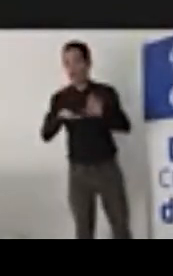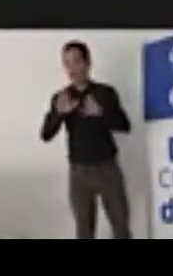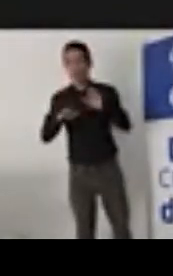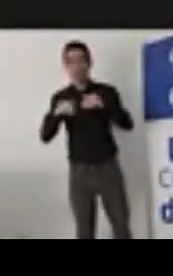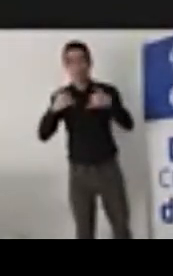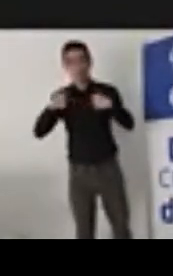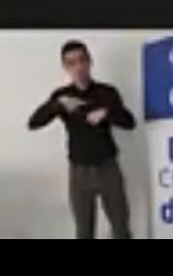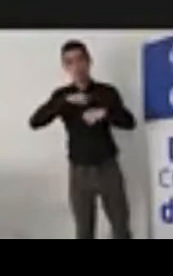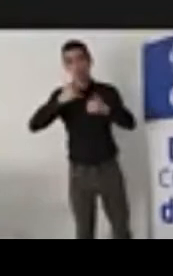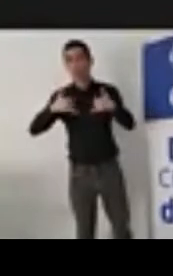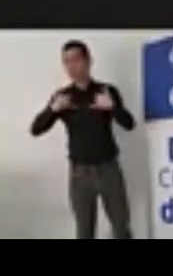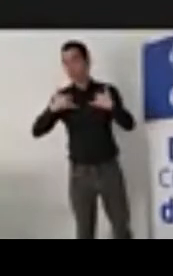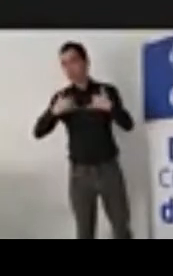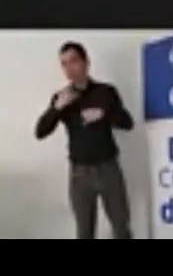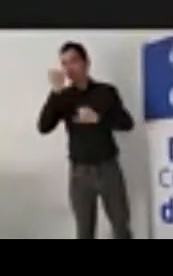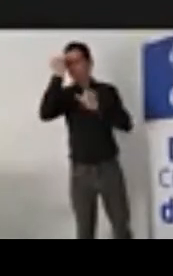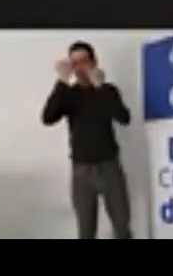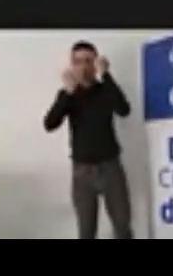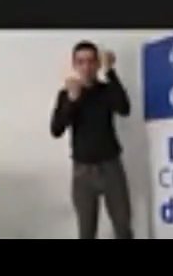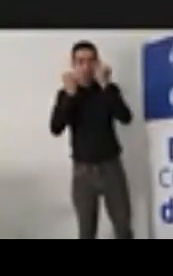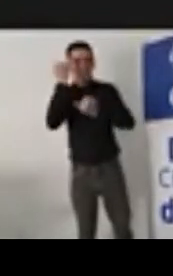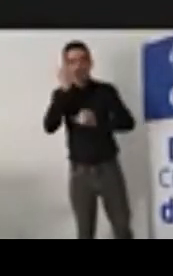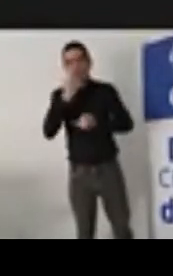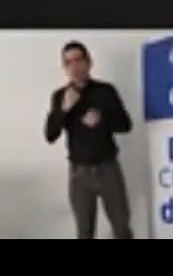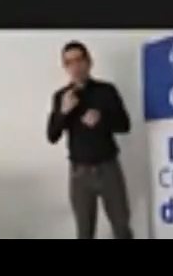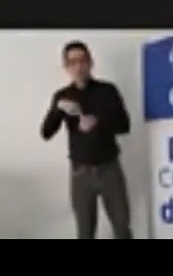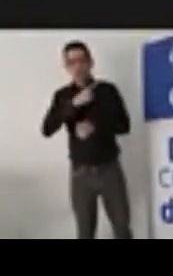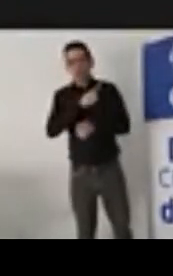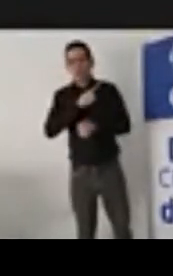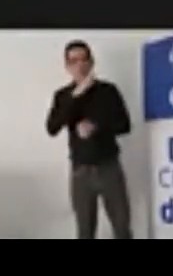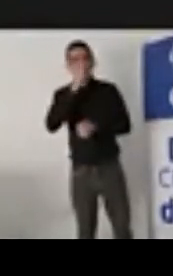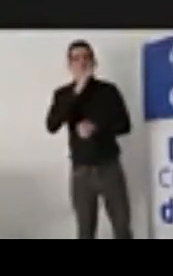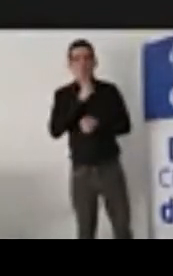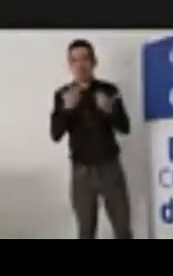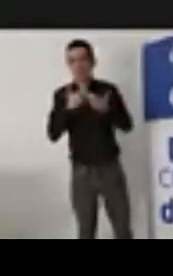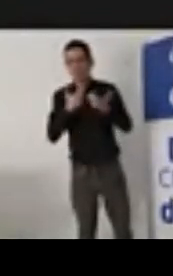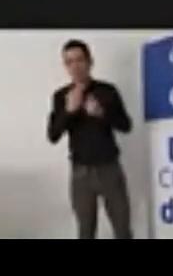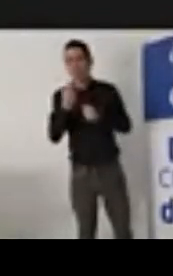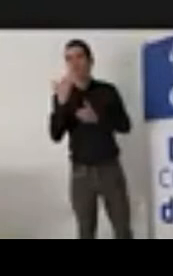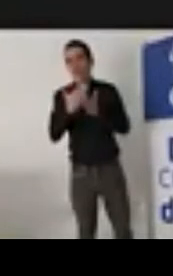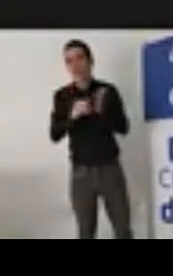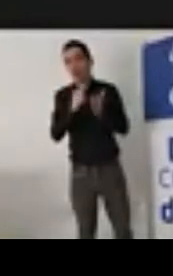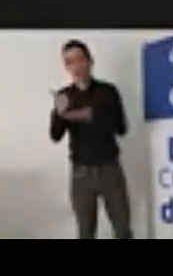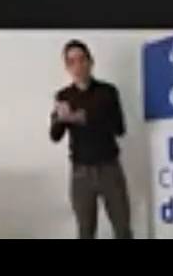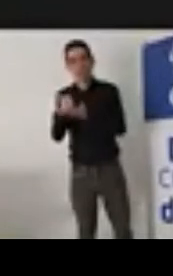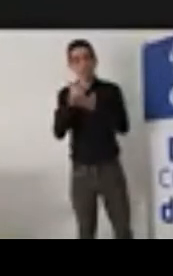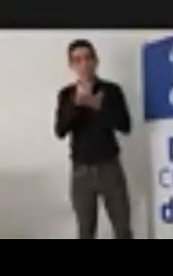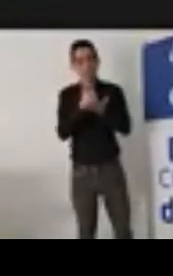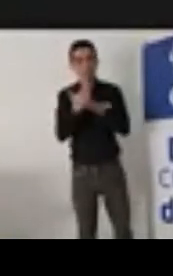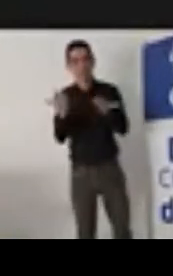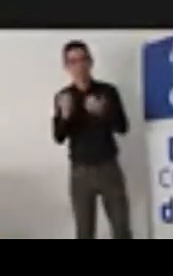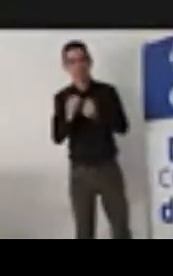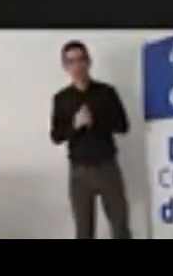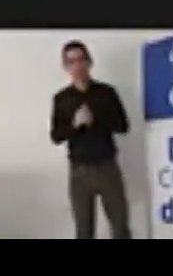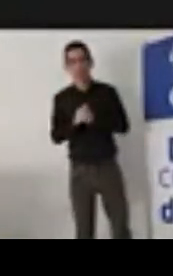otros pares para poder sacar adelante. Así que muy, muy, muy valioso este espacio y agradecido, por supuesto, con la invitación que me han